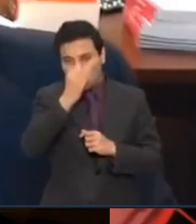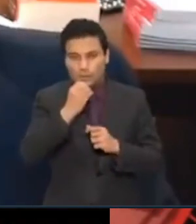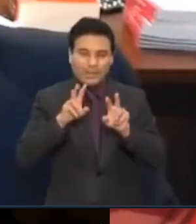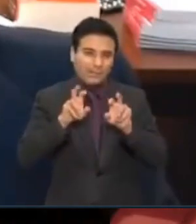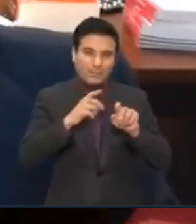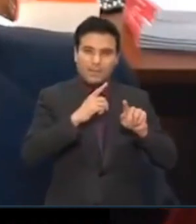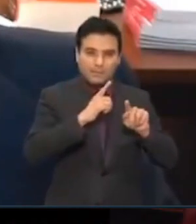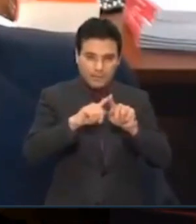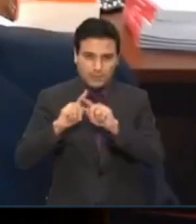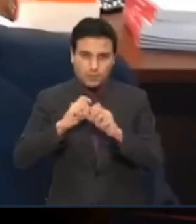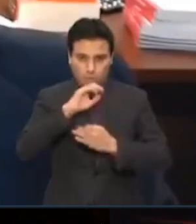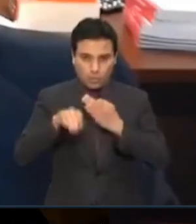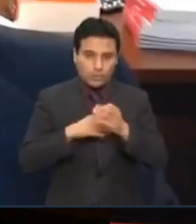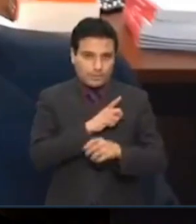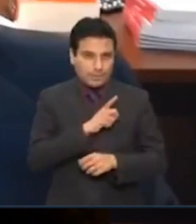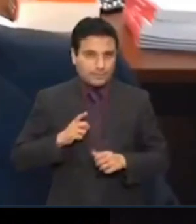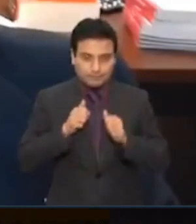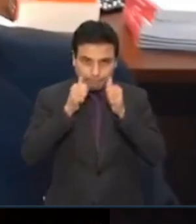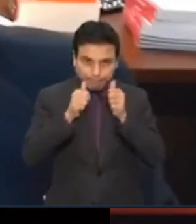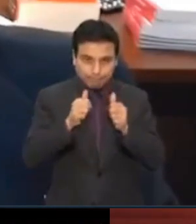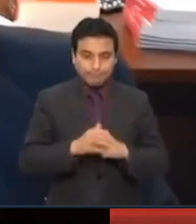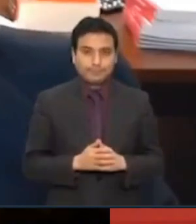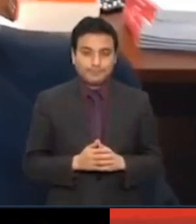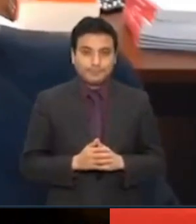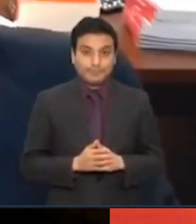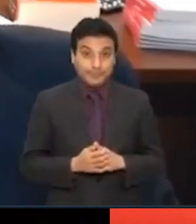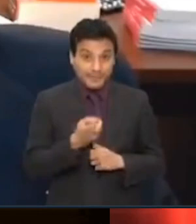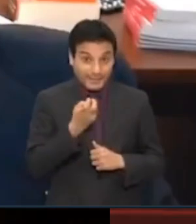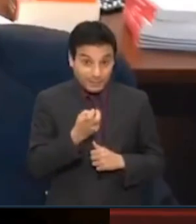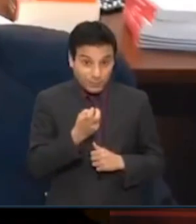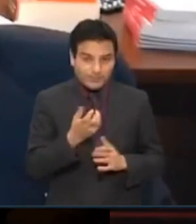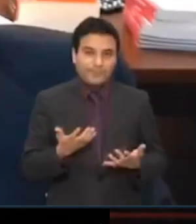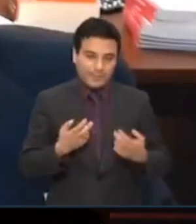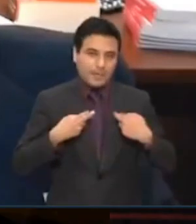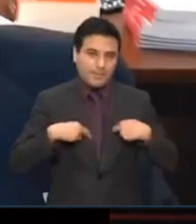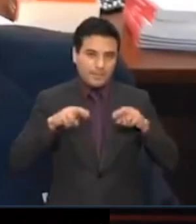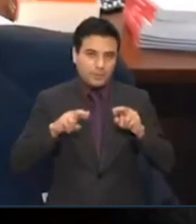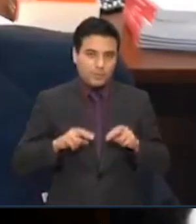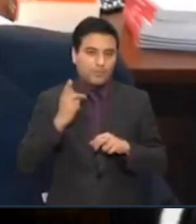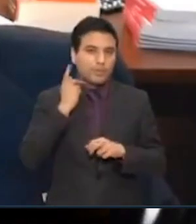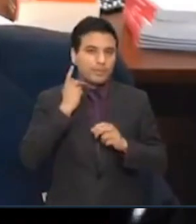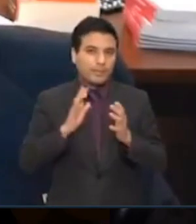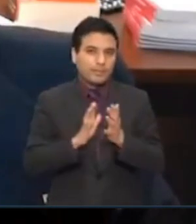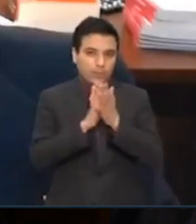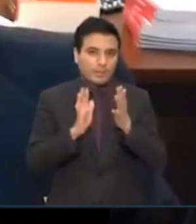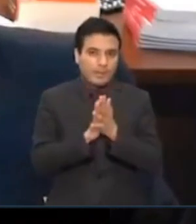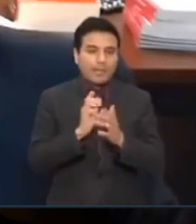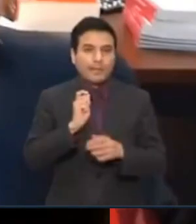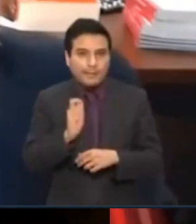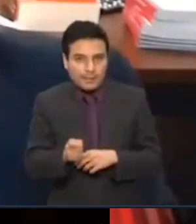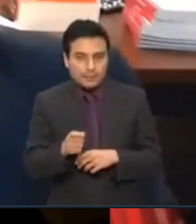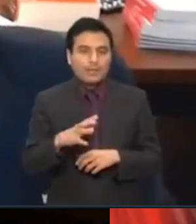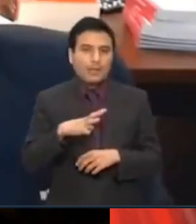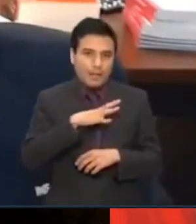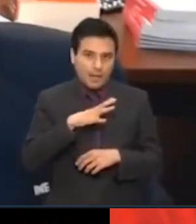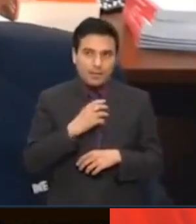que se forman en la sociedad. Así, la representación política democrática es, por un lado, la existencia de